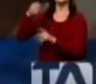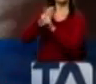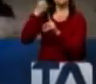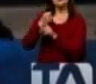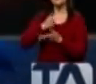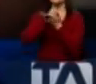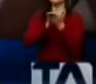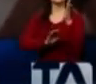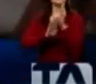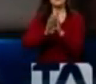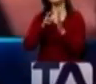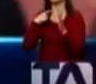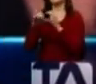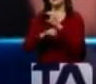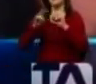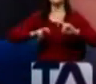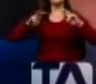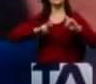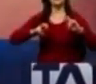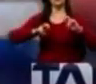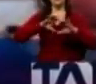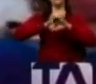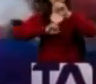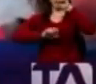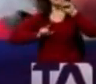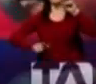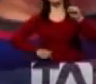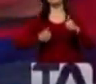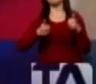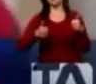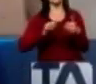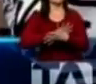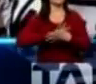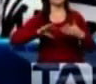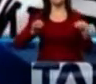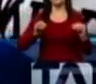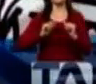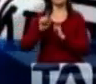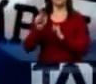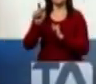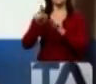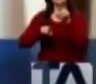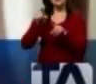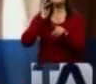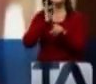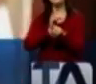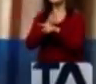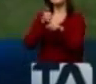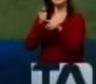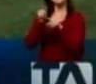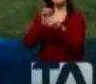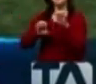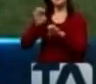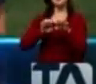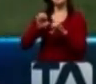luchando por sacar adelante a sus hijos, ¿no? Hay tantas enfermedades que aún desconocemos y de las cuales no hay estudios científicos, que a veces a